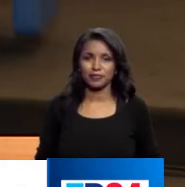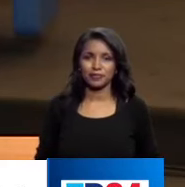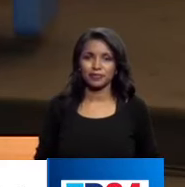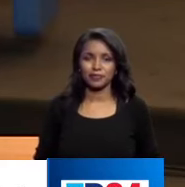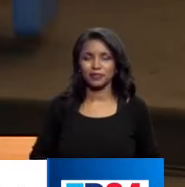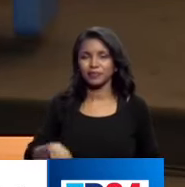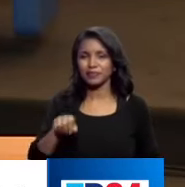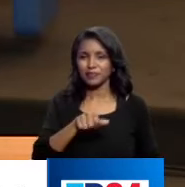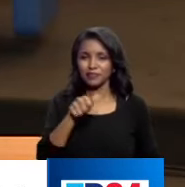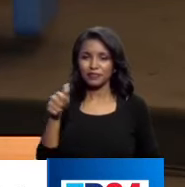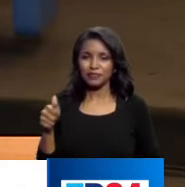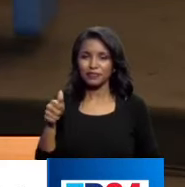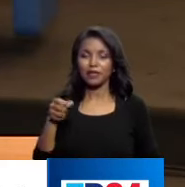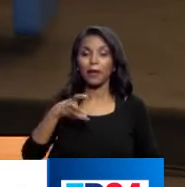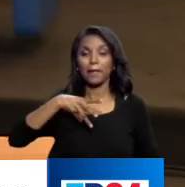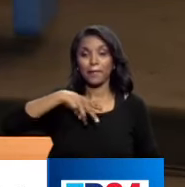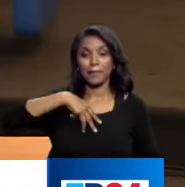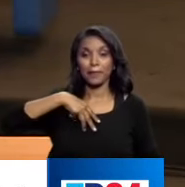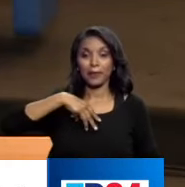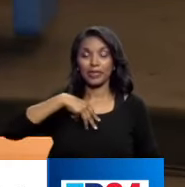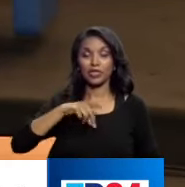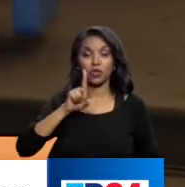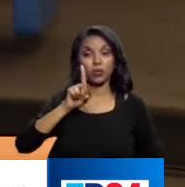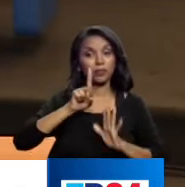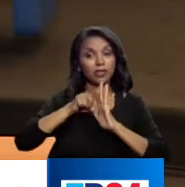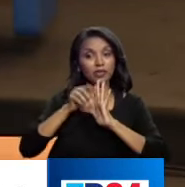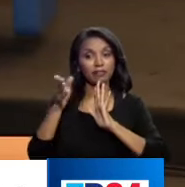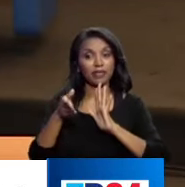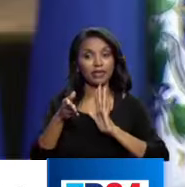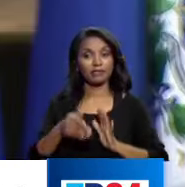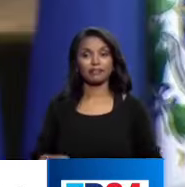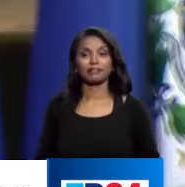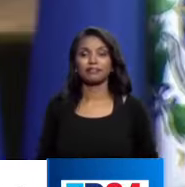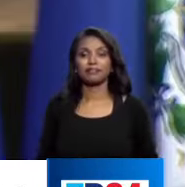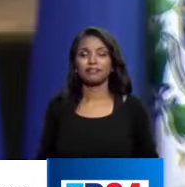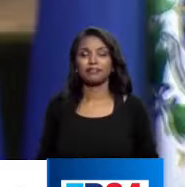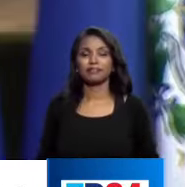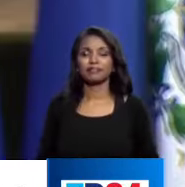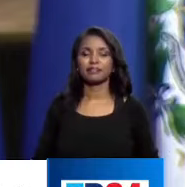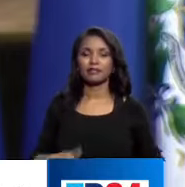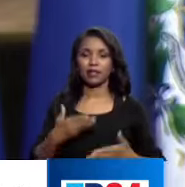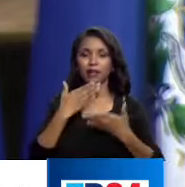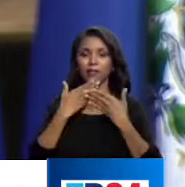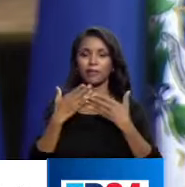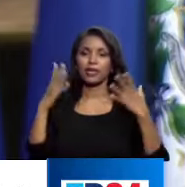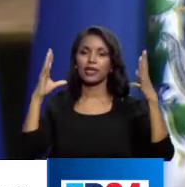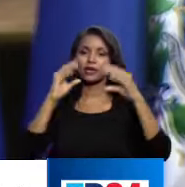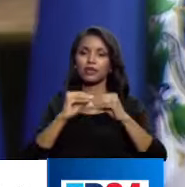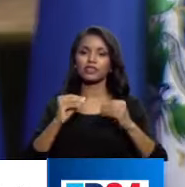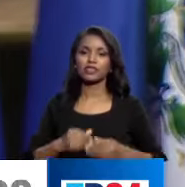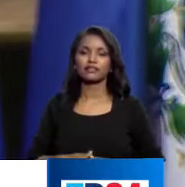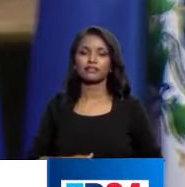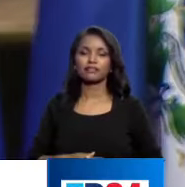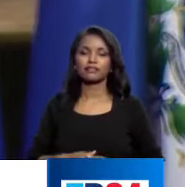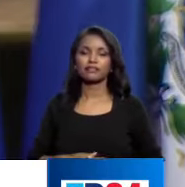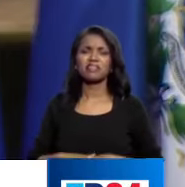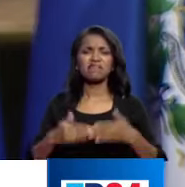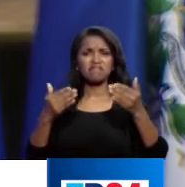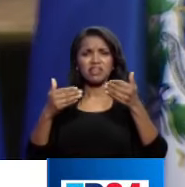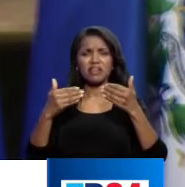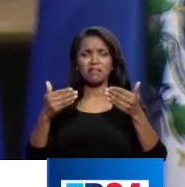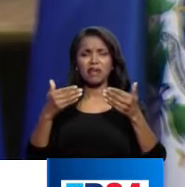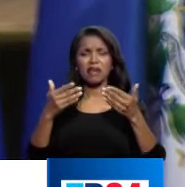El turno ahora es del candidato Martín Torrijos. Tiene un minuto y medio. Buenas noches. Panamá es un país